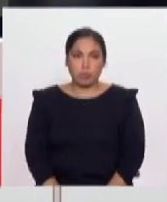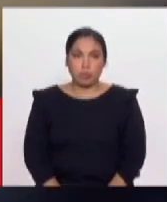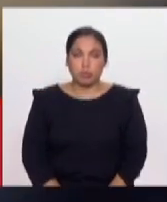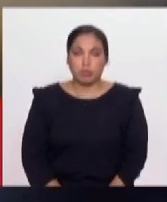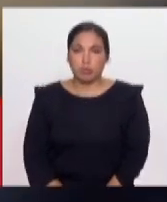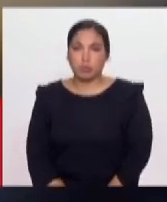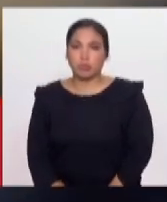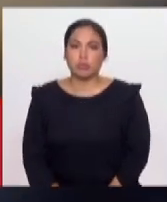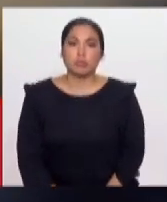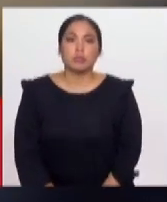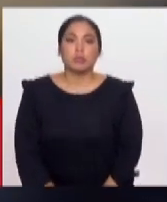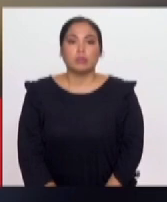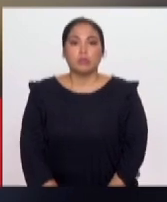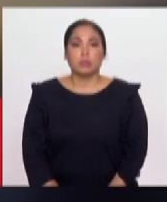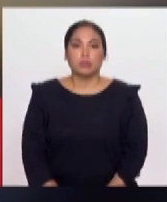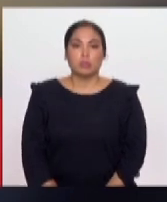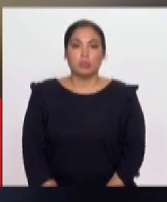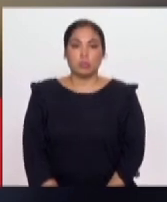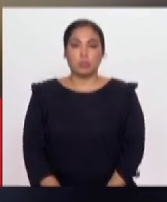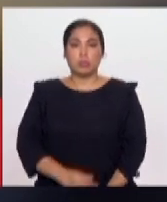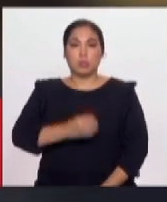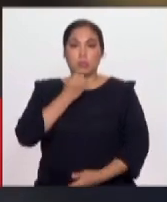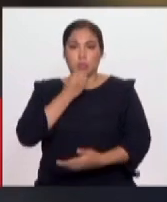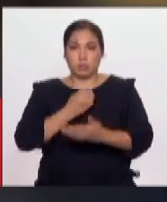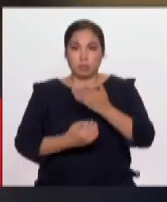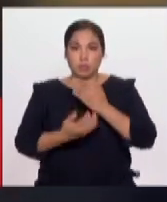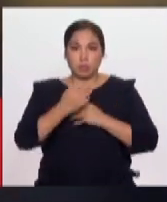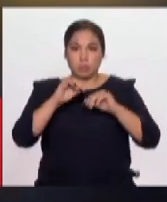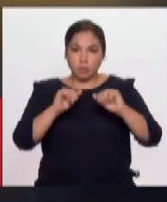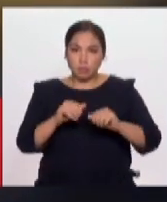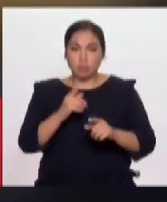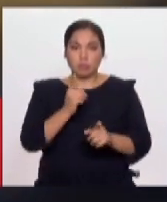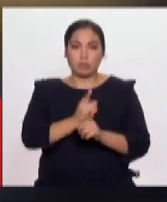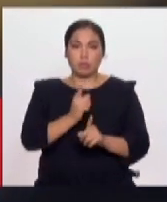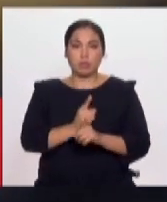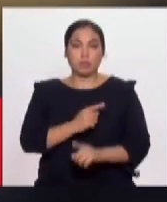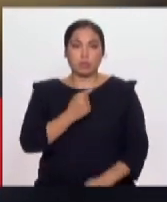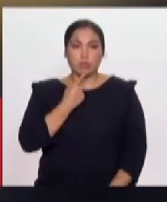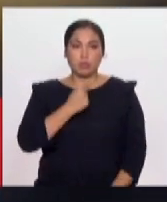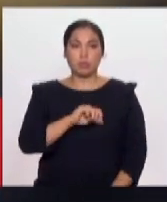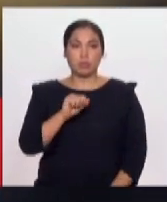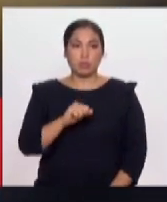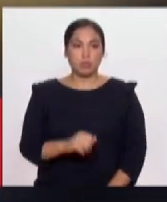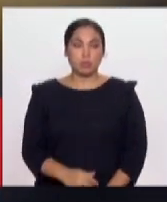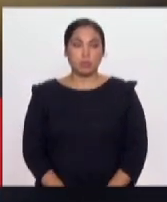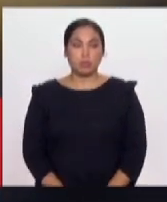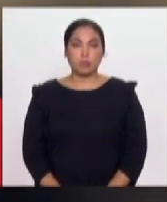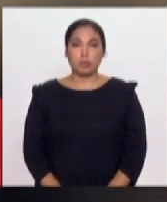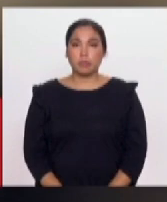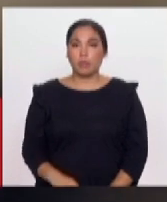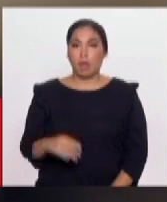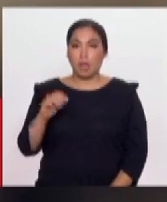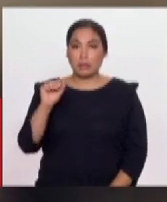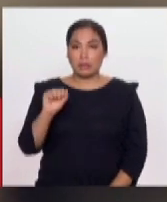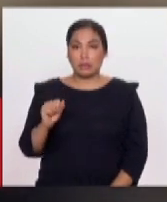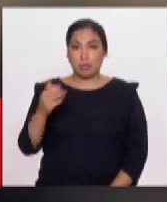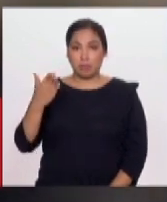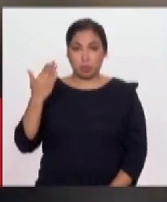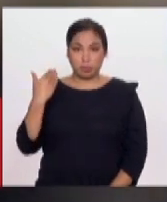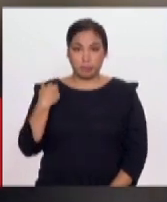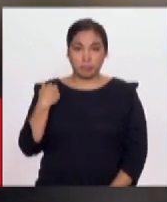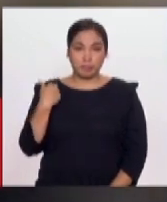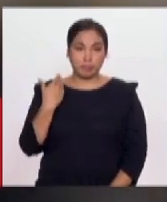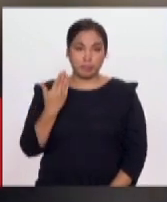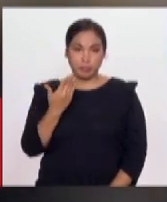¿Qué tal, María Fernanda? ¿Cómo estás, Omar? Buenos días. Efectivamente, tal como lo hacen, como lo han anunciado, el último fin de semana ha sido